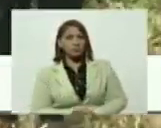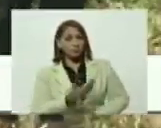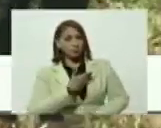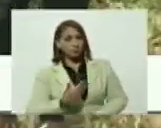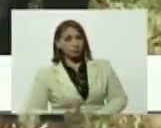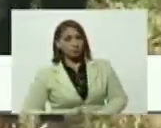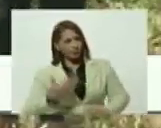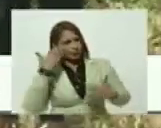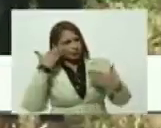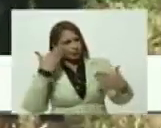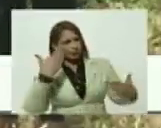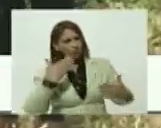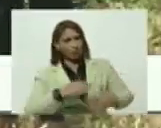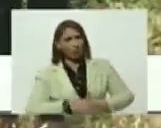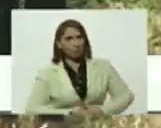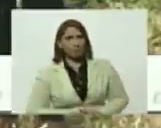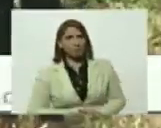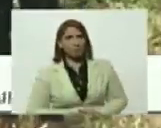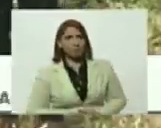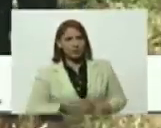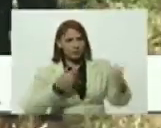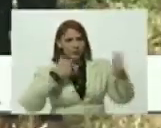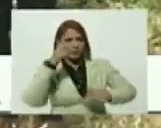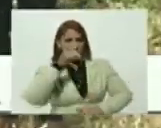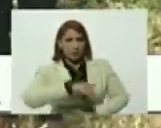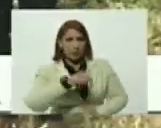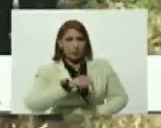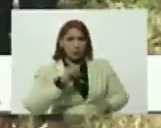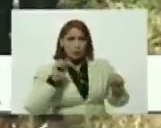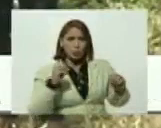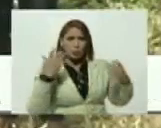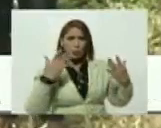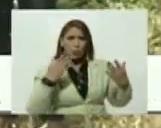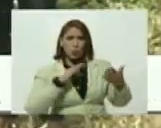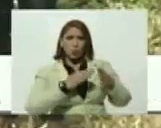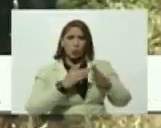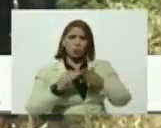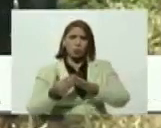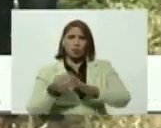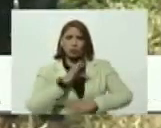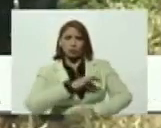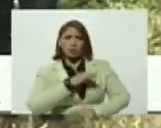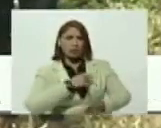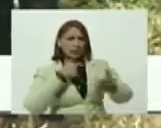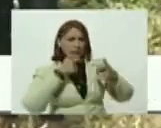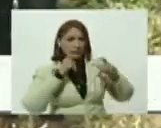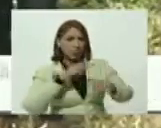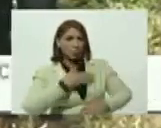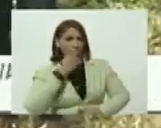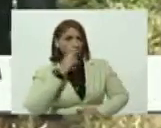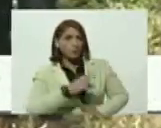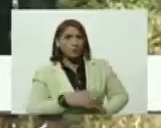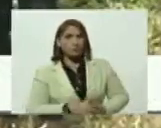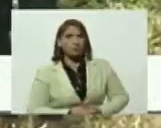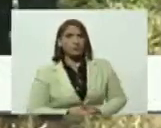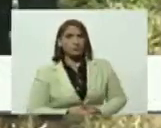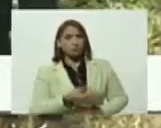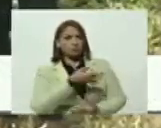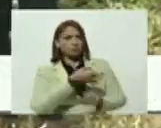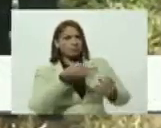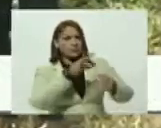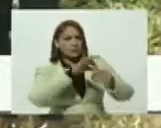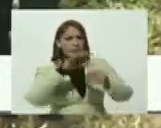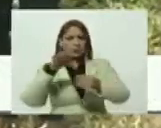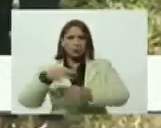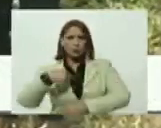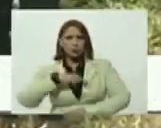Presidente, un saludo comunero y chavista desde nuestra gloriosa comuna socialista El Maizal. Podemos ver la exitosa siembra que